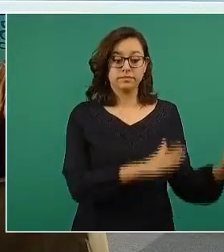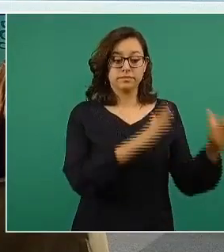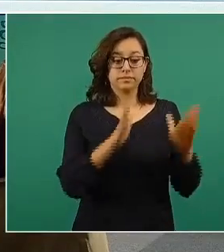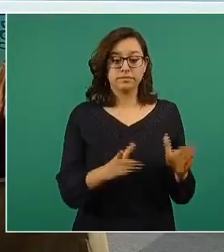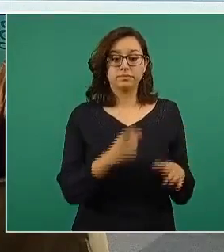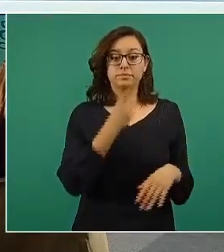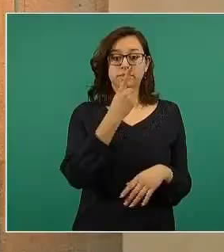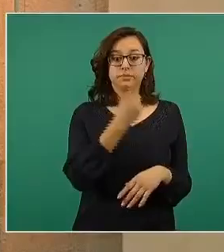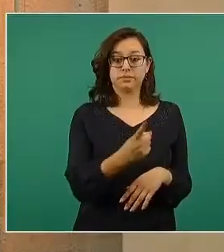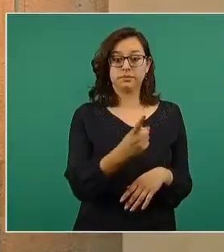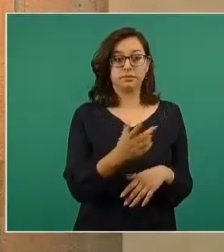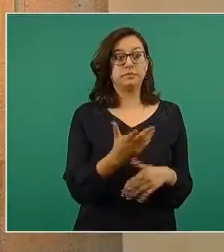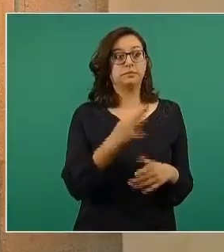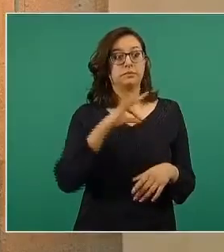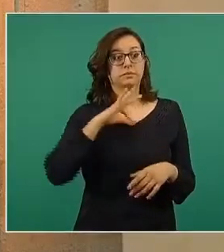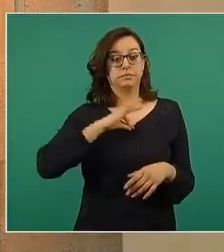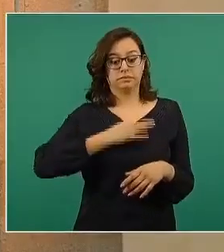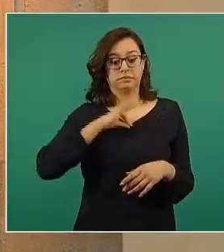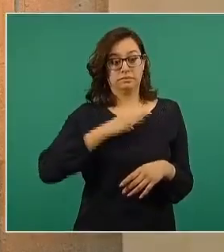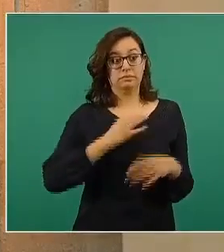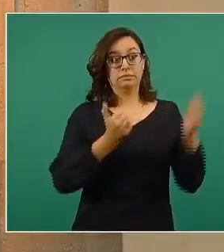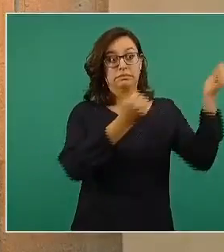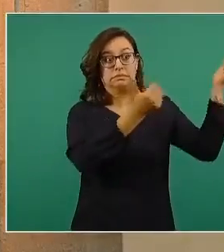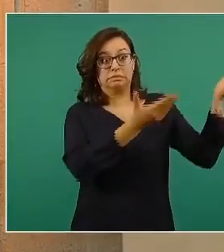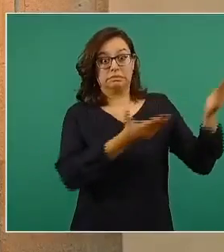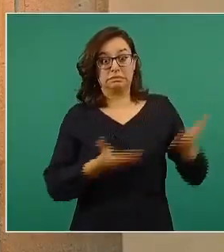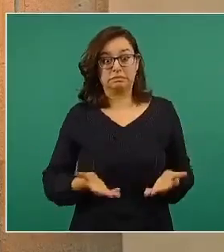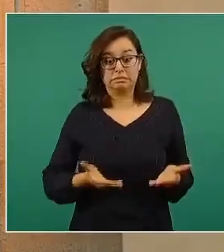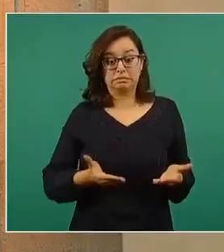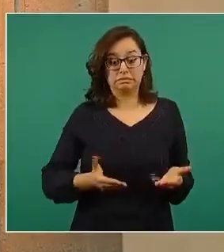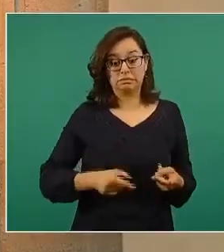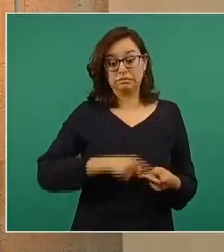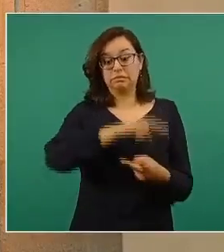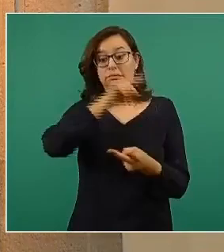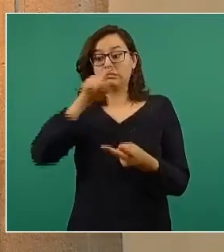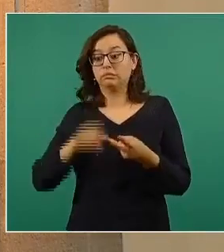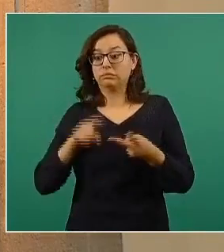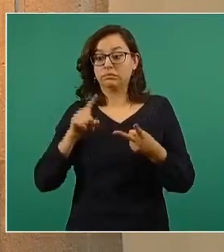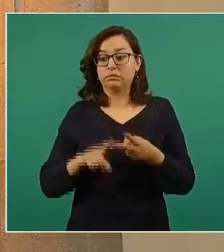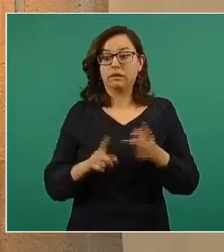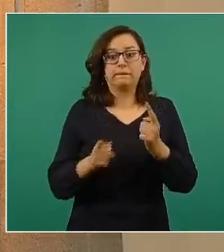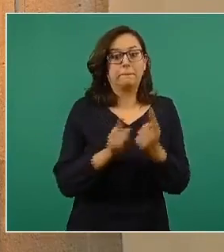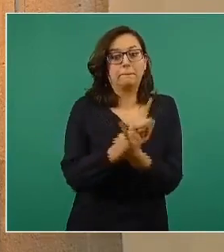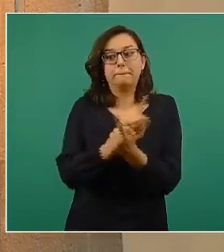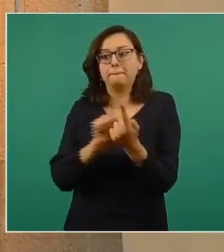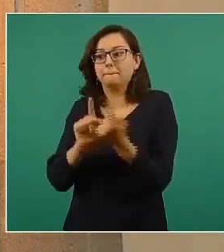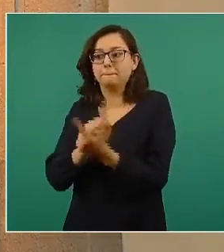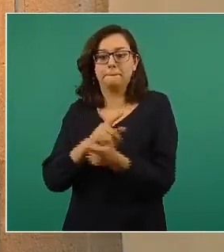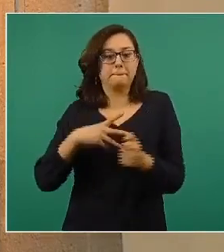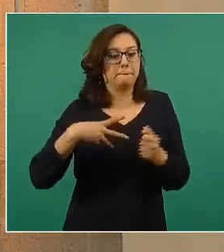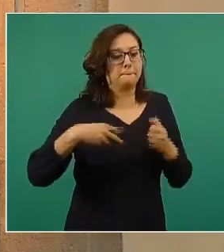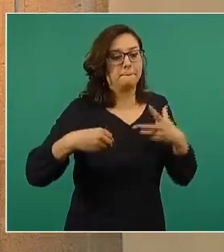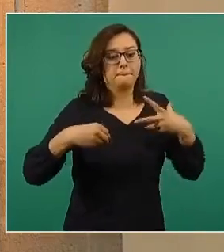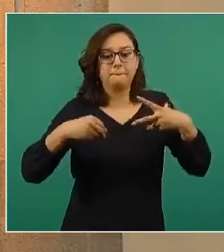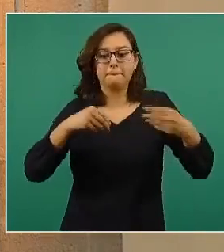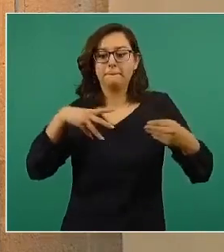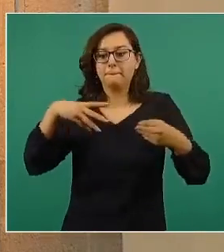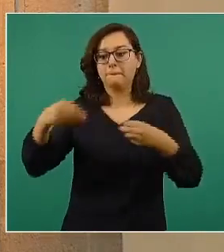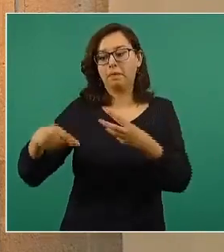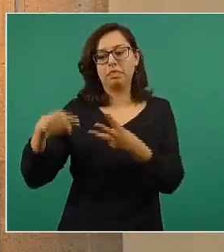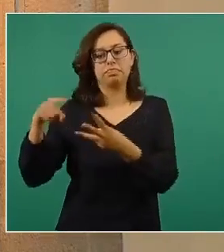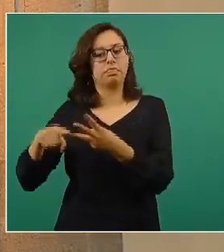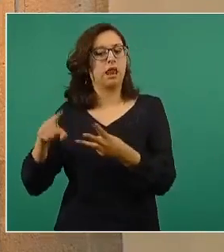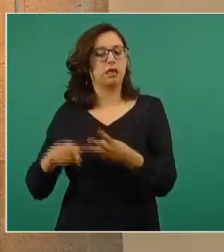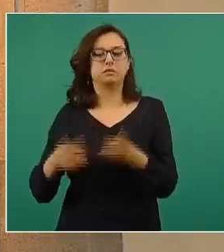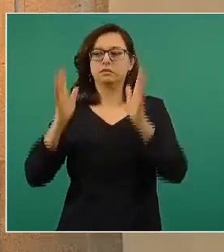de importación, la fase 2 de dispersión comunitaria y la fase 3, que era ya en sí la fase epidémica, y en la que